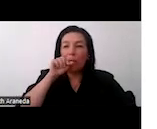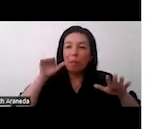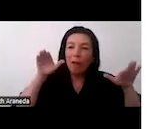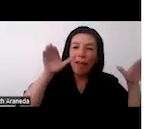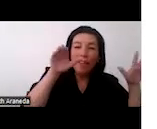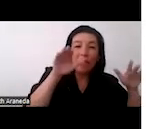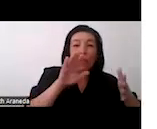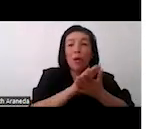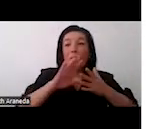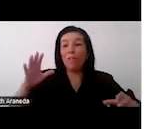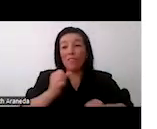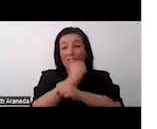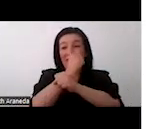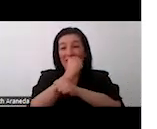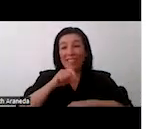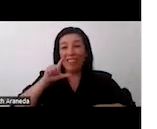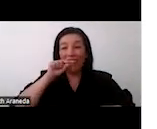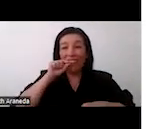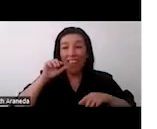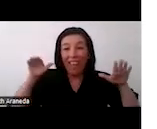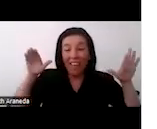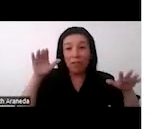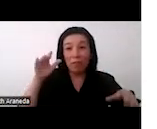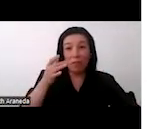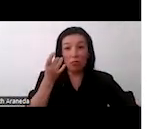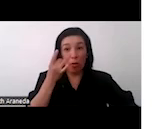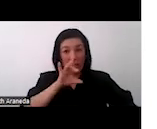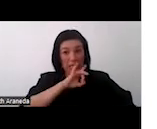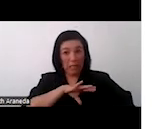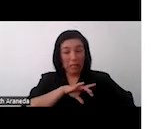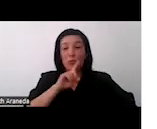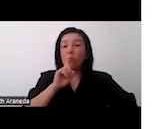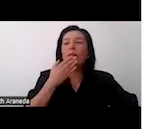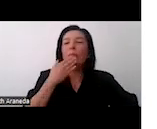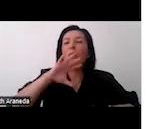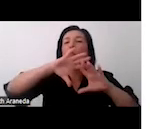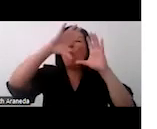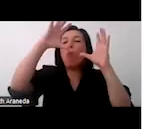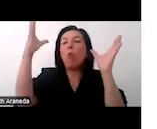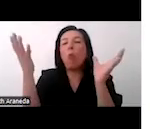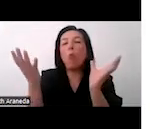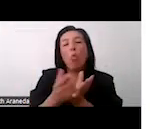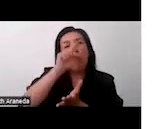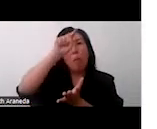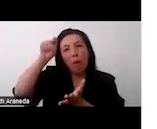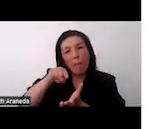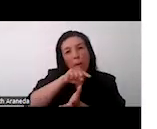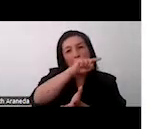los festivales de aves. Esto se ha hecho no solamente en Chile, sino que también en otras partes del mundo, para